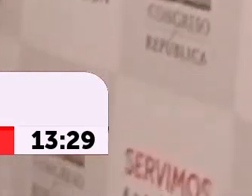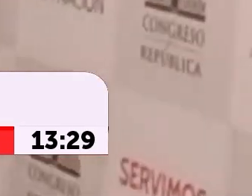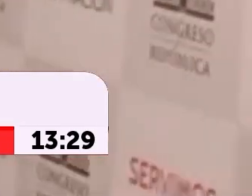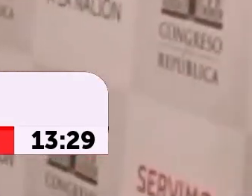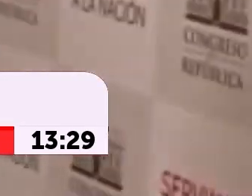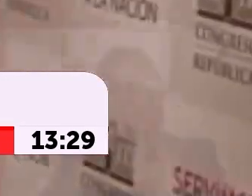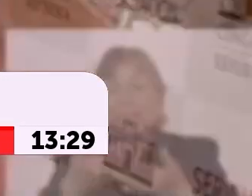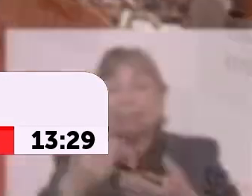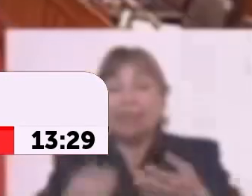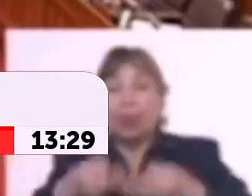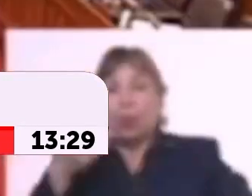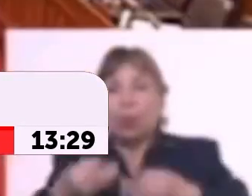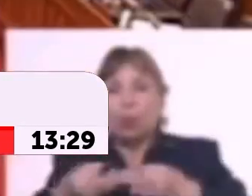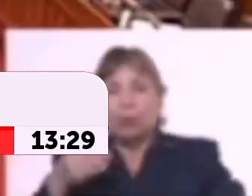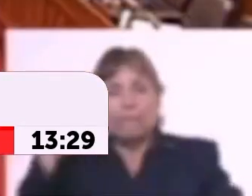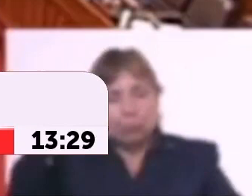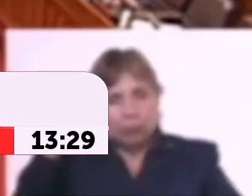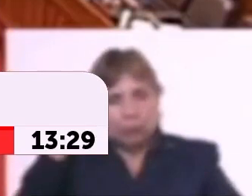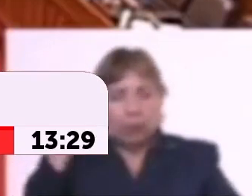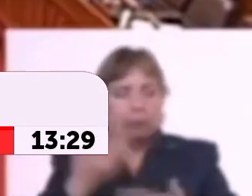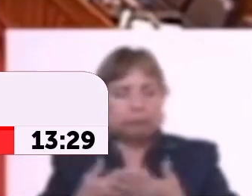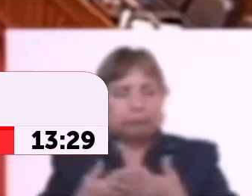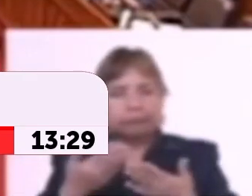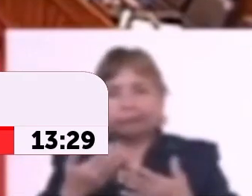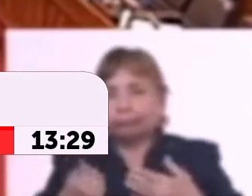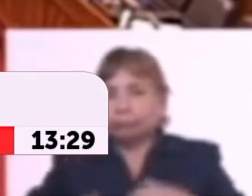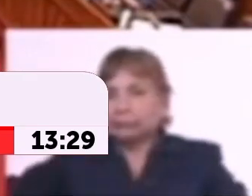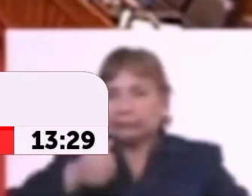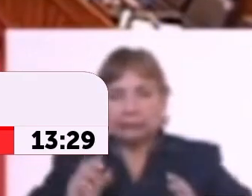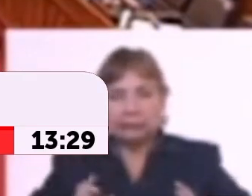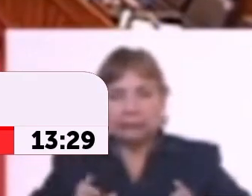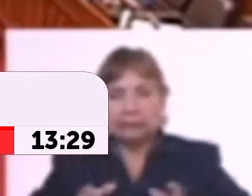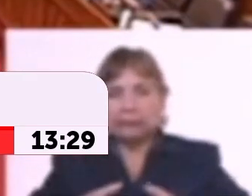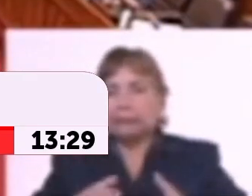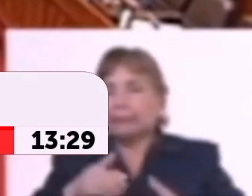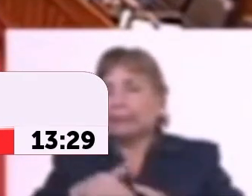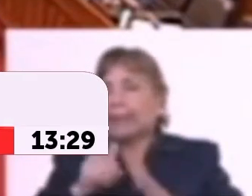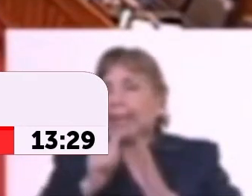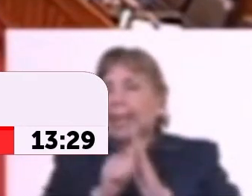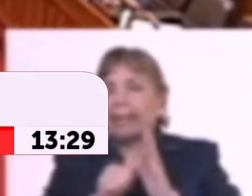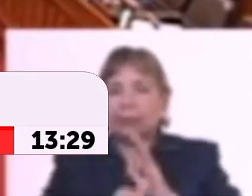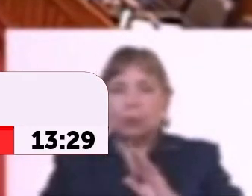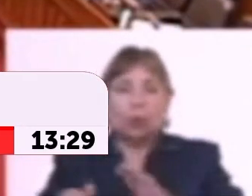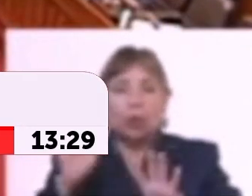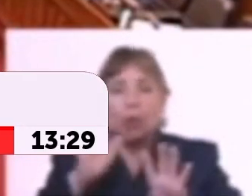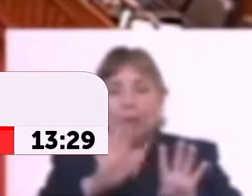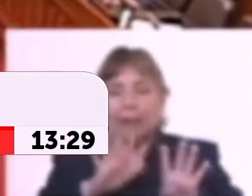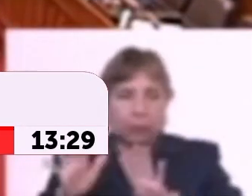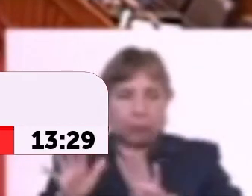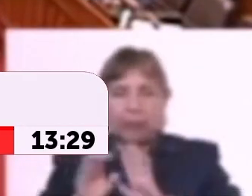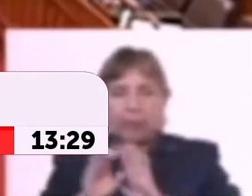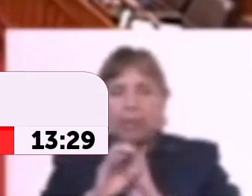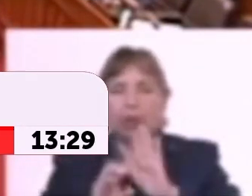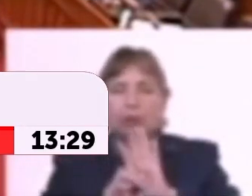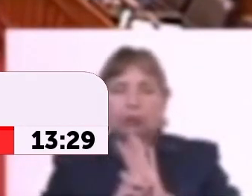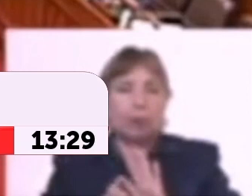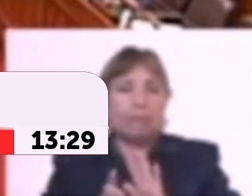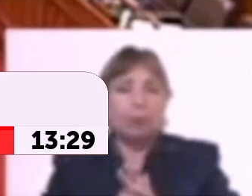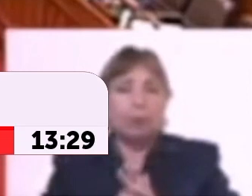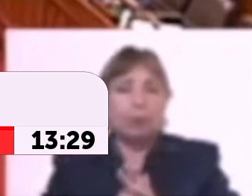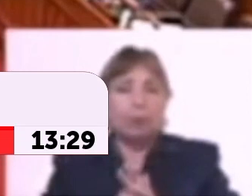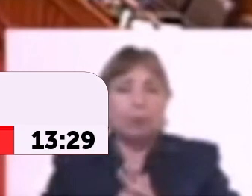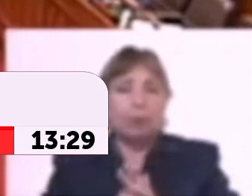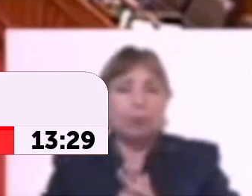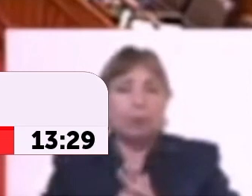Bien, Karina, ahora la presidenta de la Subcomisión de Acusaciones Constitucionales, Lady Camones, y el congresista Diego Bazán